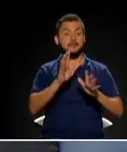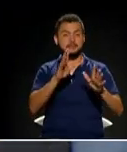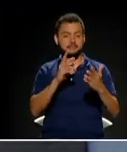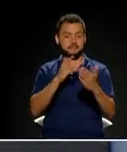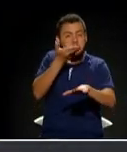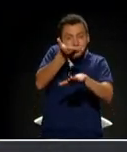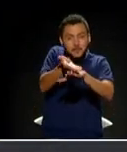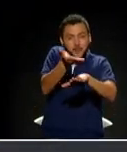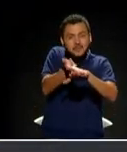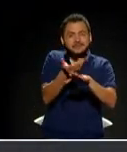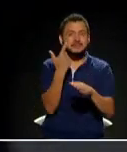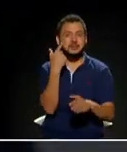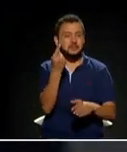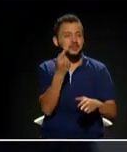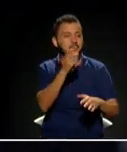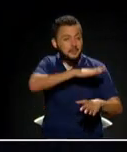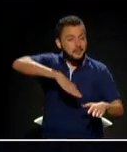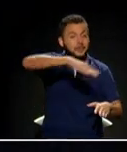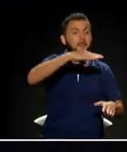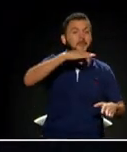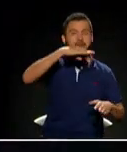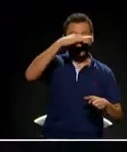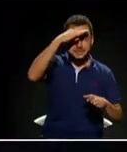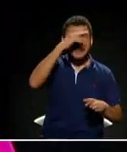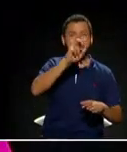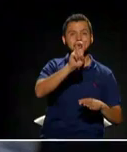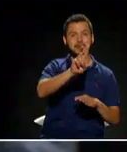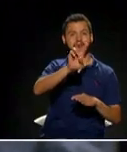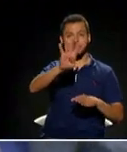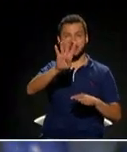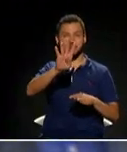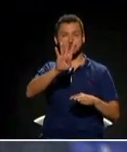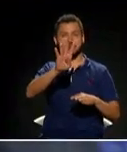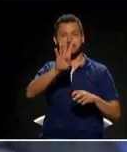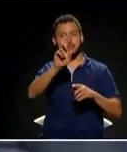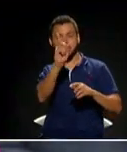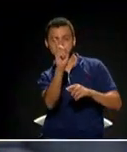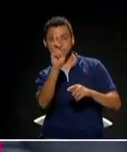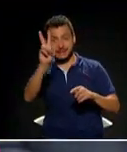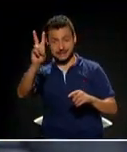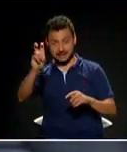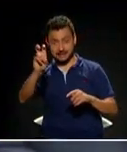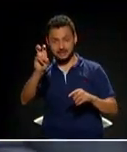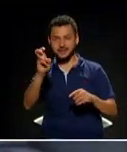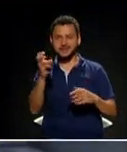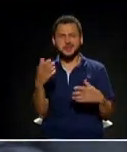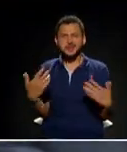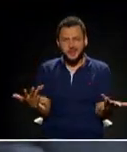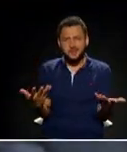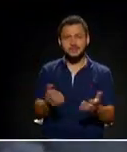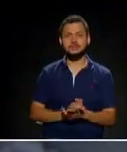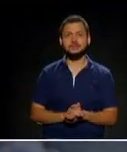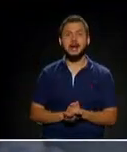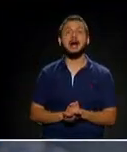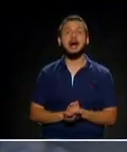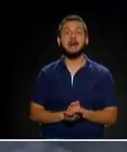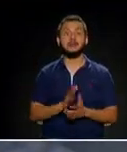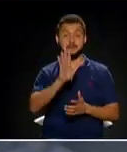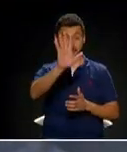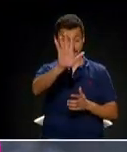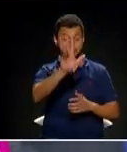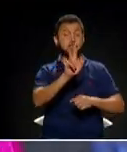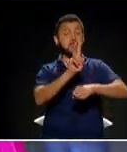y que además las ciudades más importantes del mundo funcionan 24 horas al día 7 días a la semana